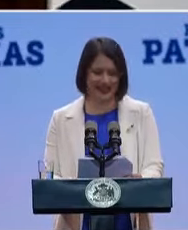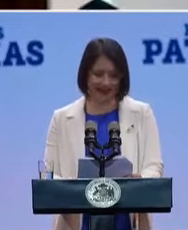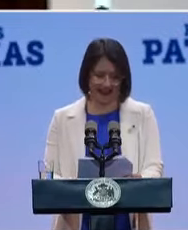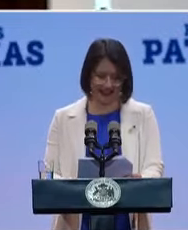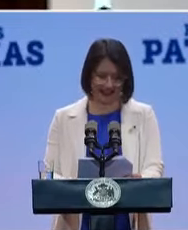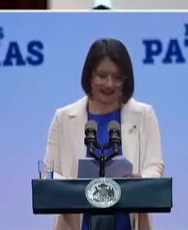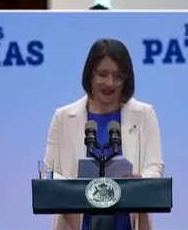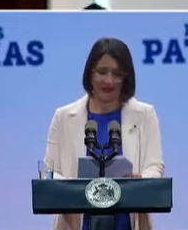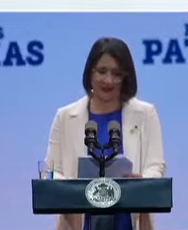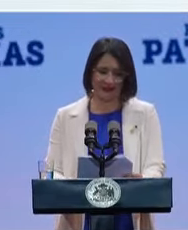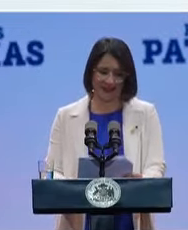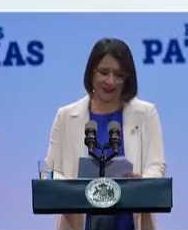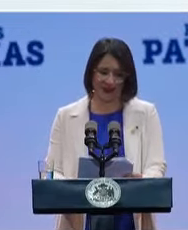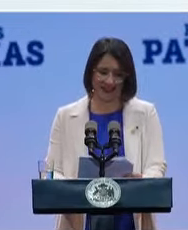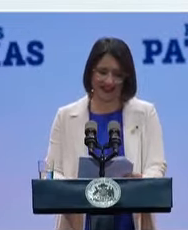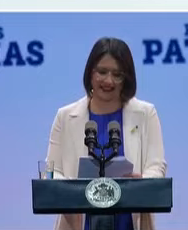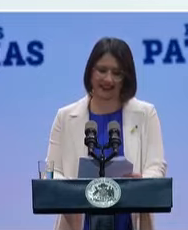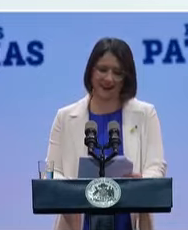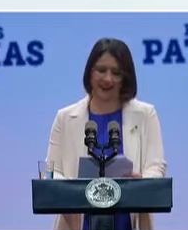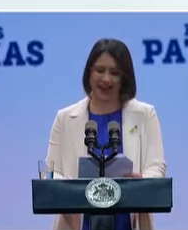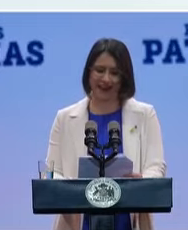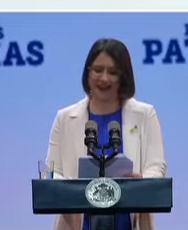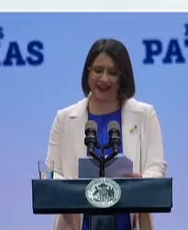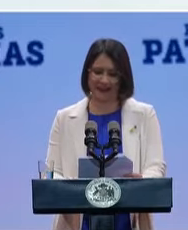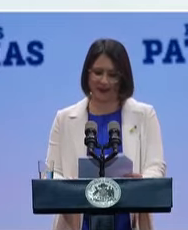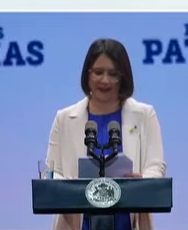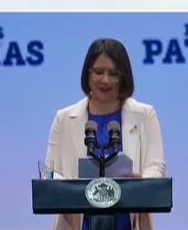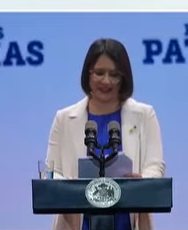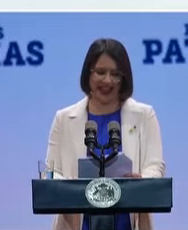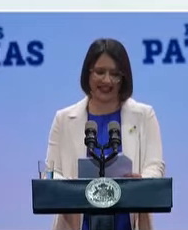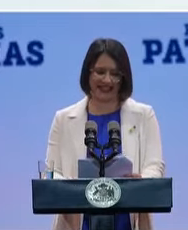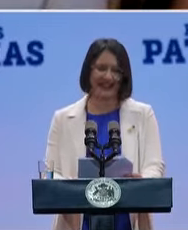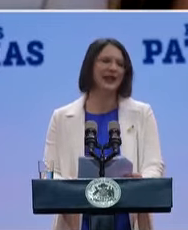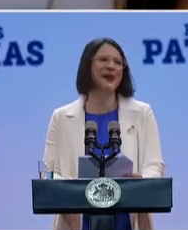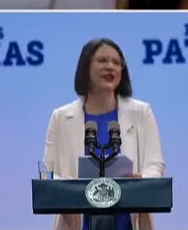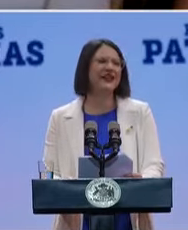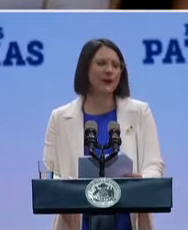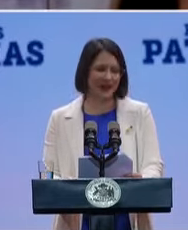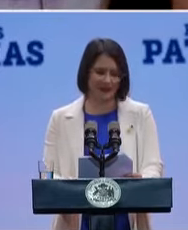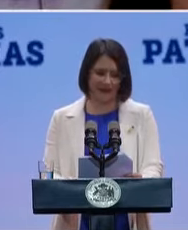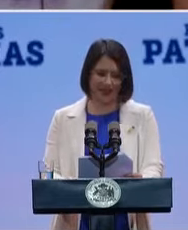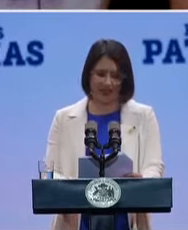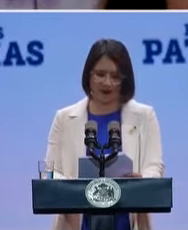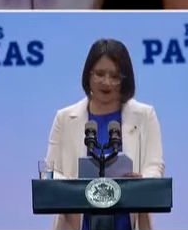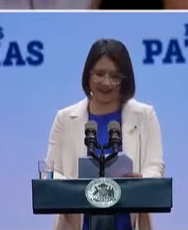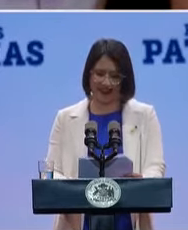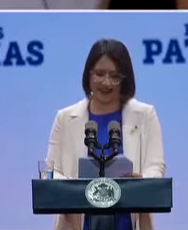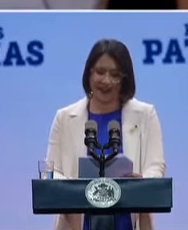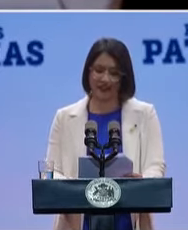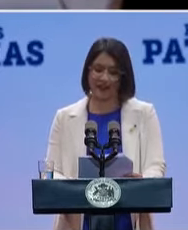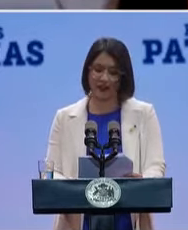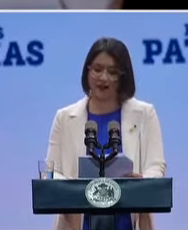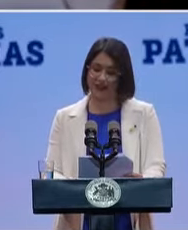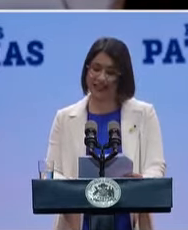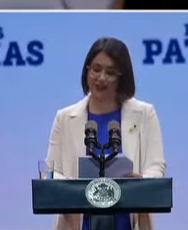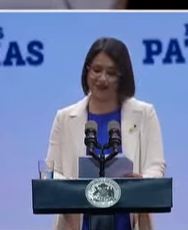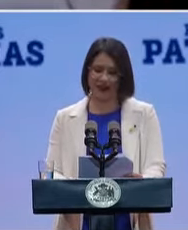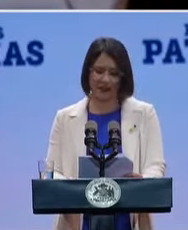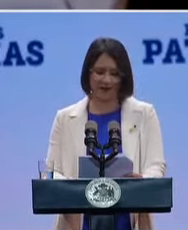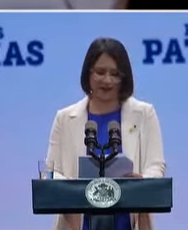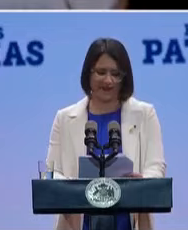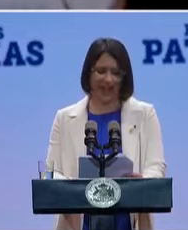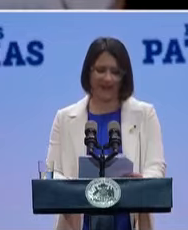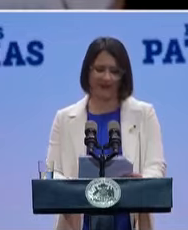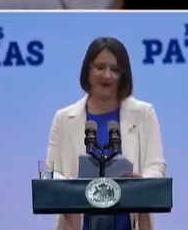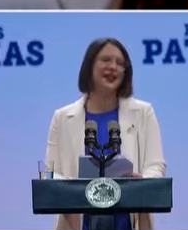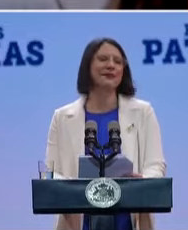del caso audio sobre la que el exministro Felipe Ward no estuvo disponible a responder. Lo que nosotros tenemos conocimiento era que existió un instructivo presidencial